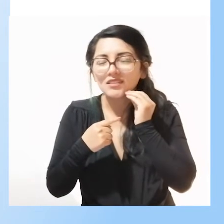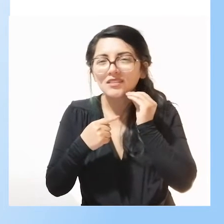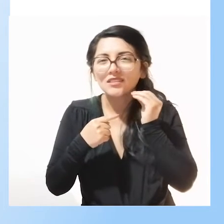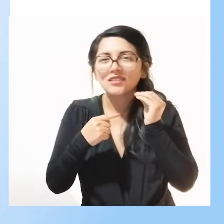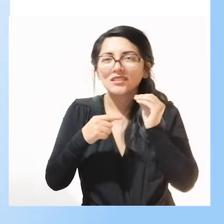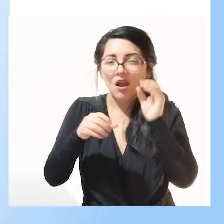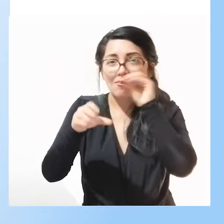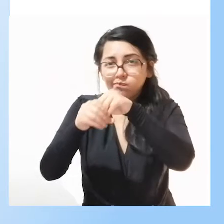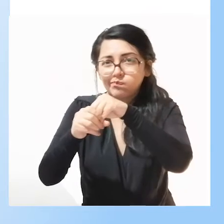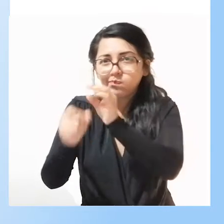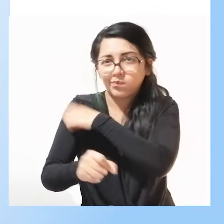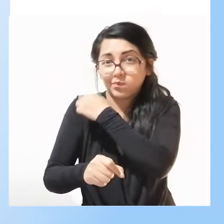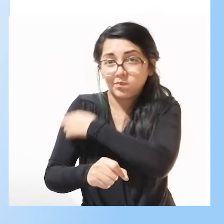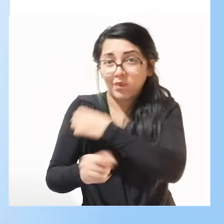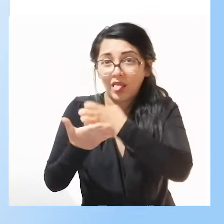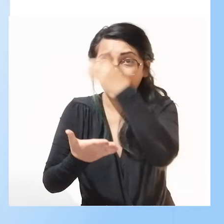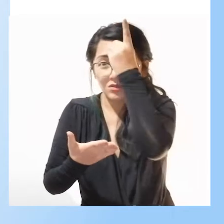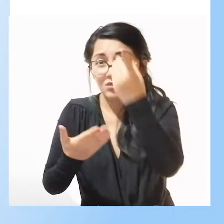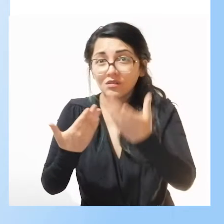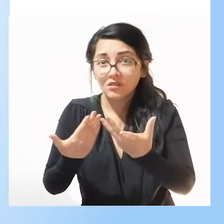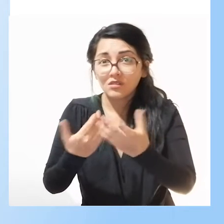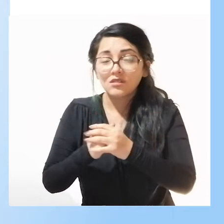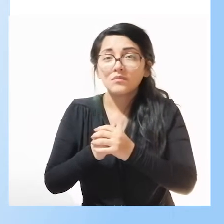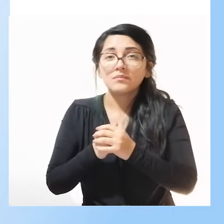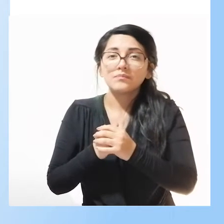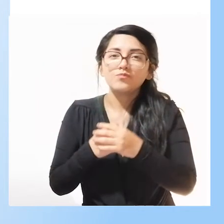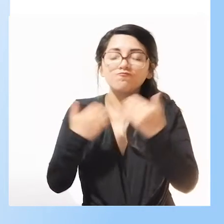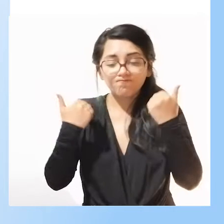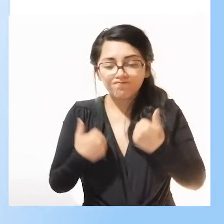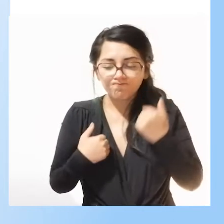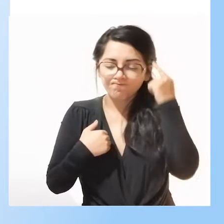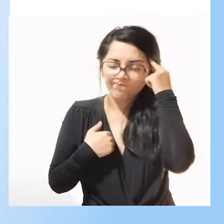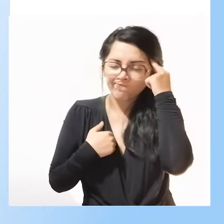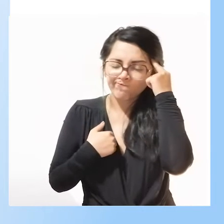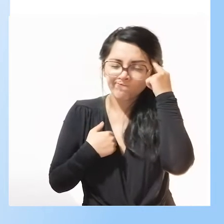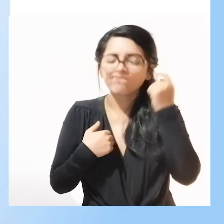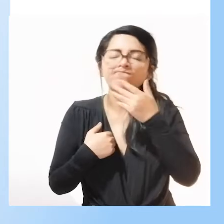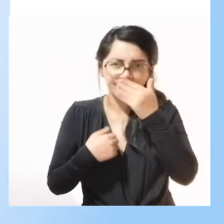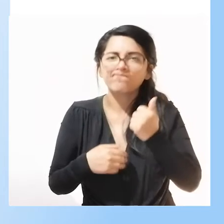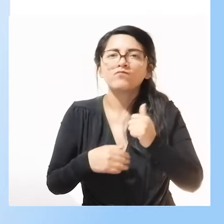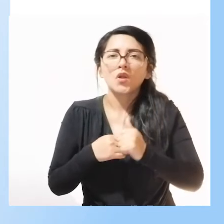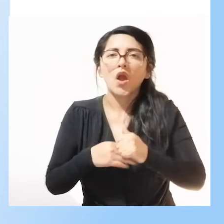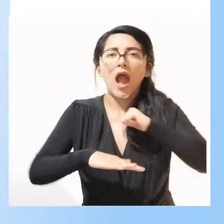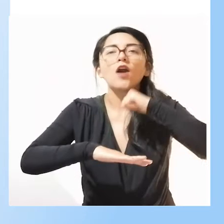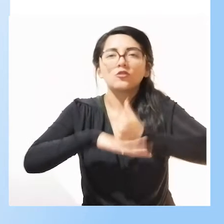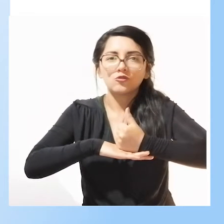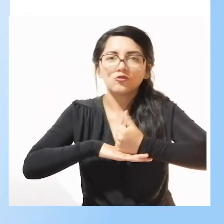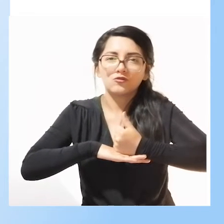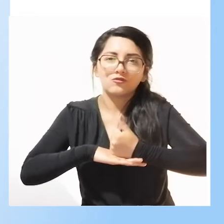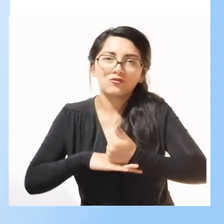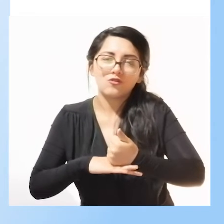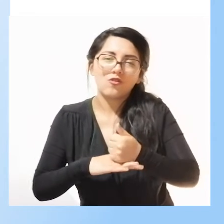tienen que ver con la pedagogía hospitalaria, me he permitido hacer una propuesta de definición